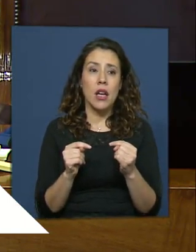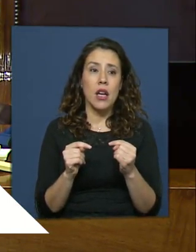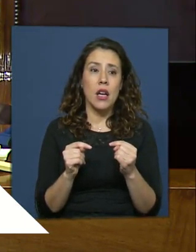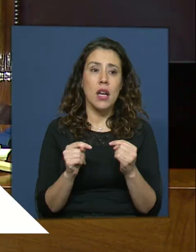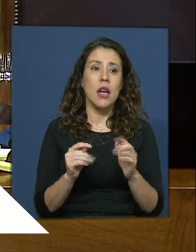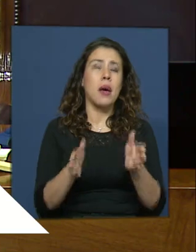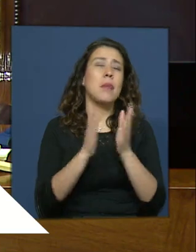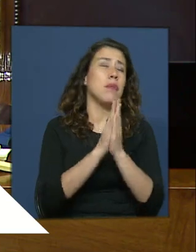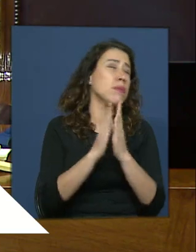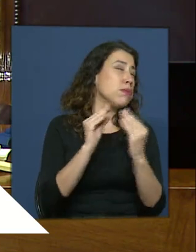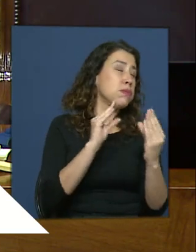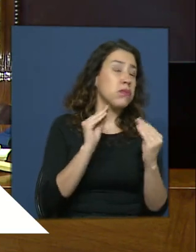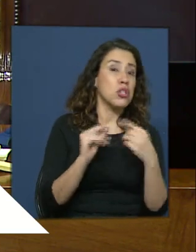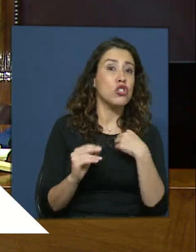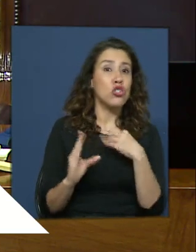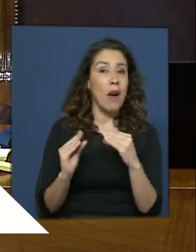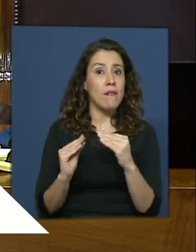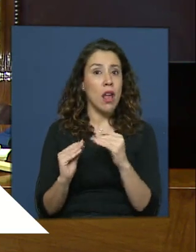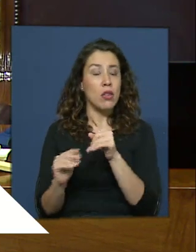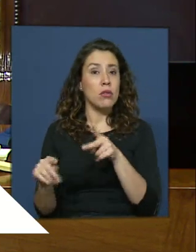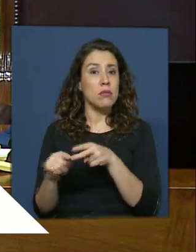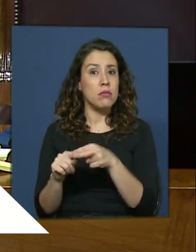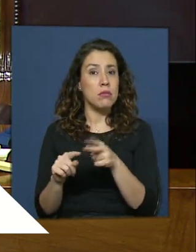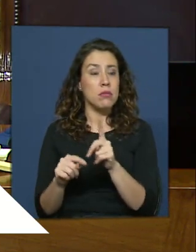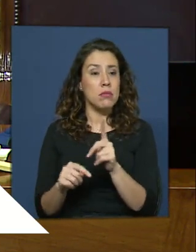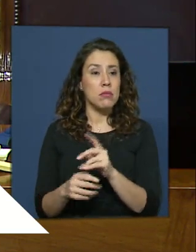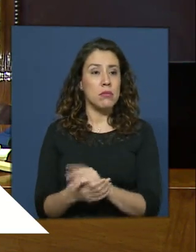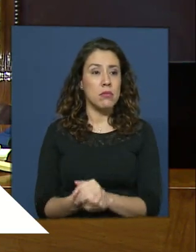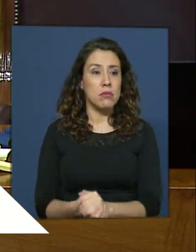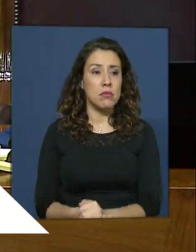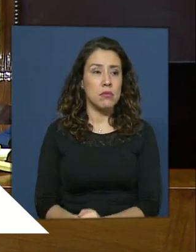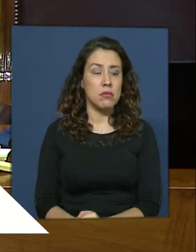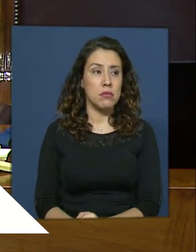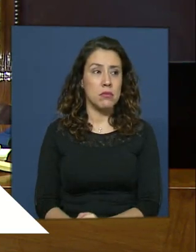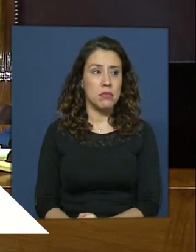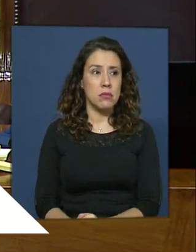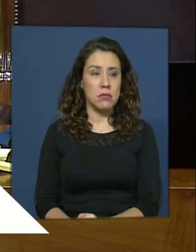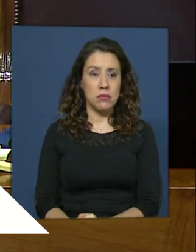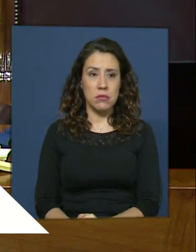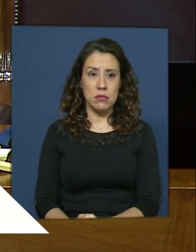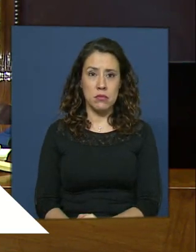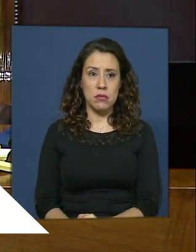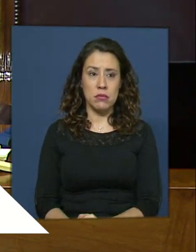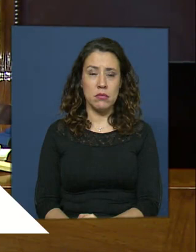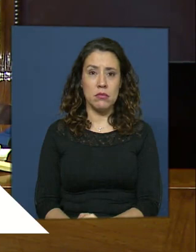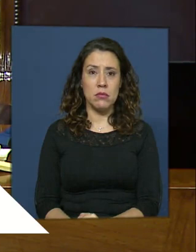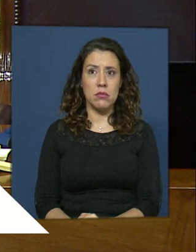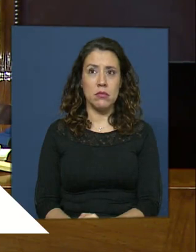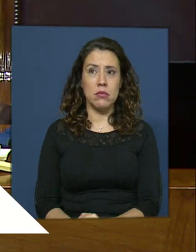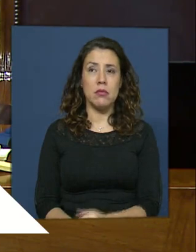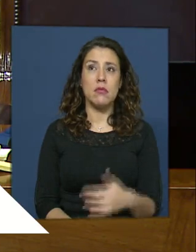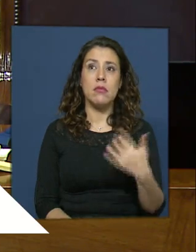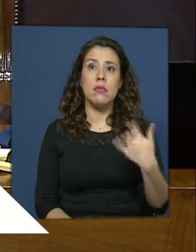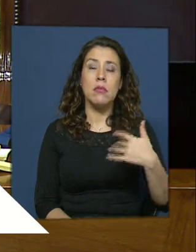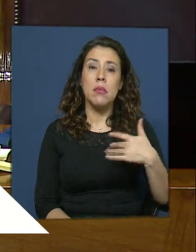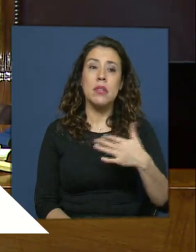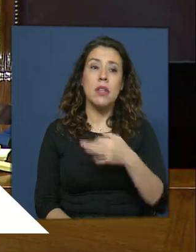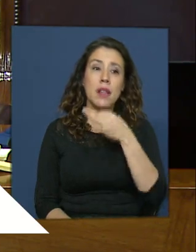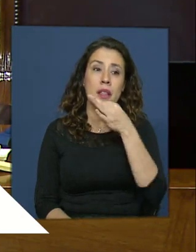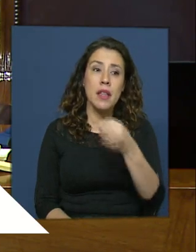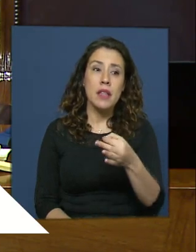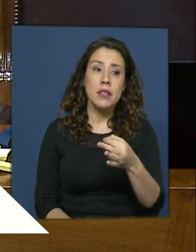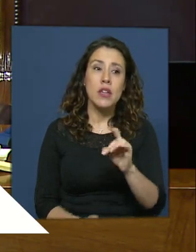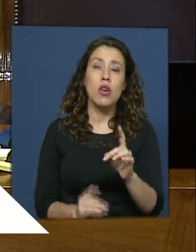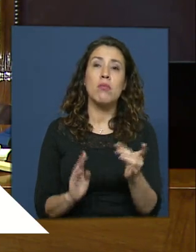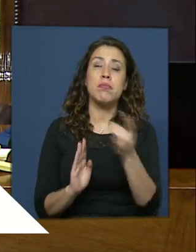por favor, está hablando la sala, no le he cedido la palabra. Calladito usted, calladito mejora. Lo importante es decir las cosas, pero no transgredir las